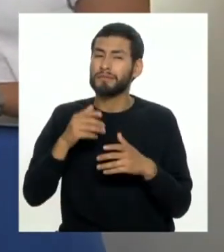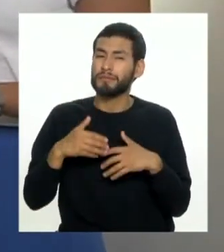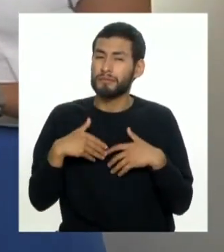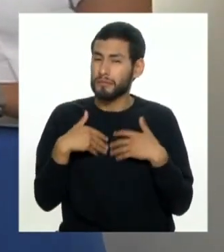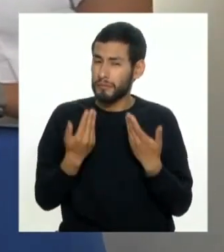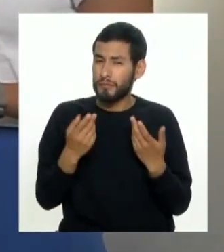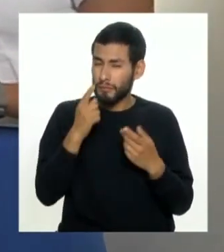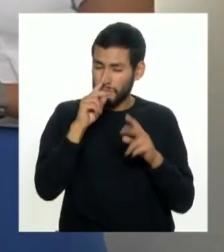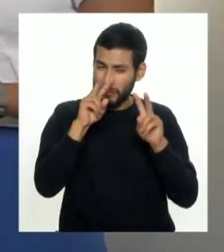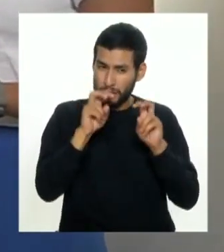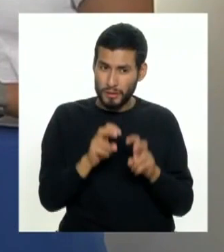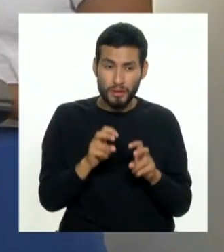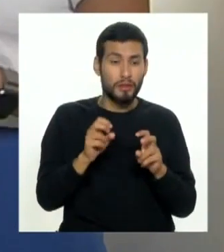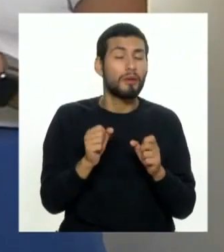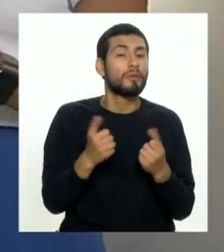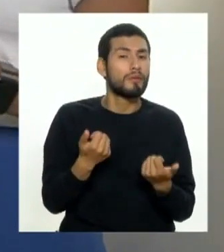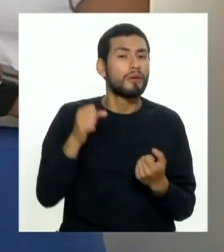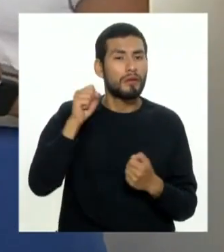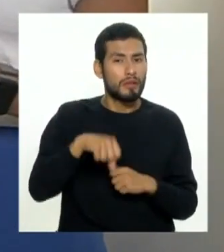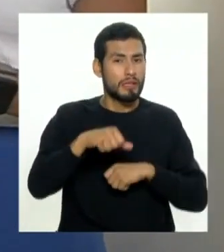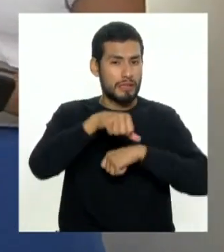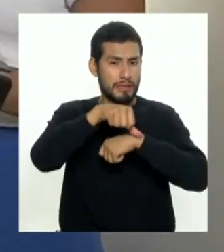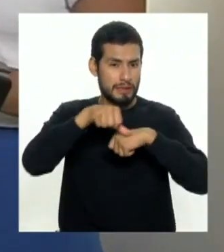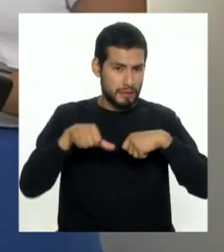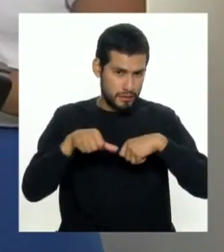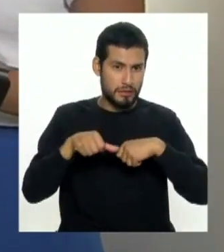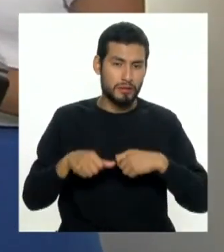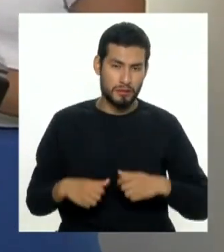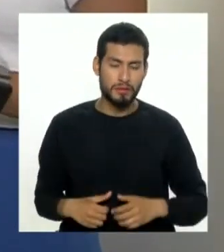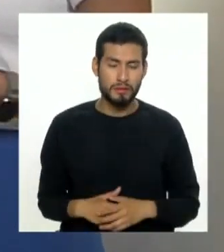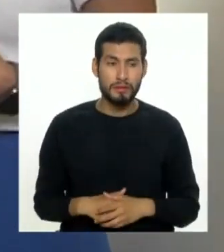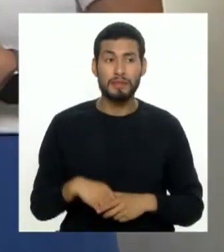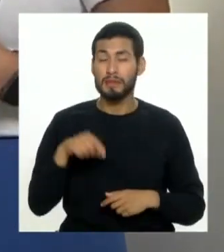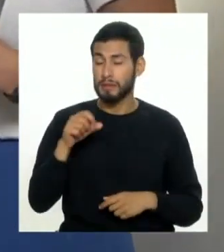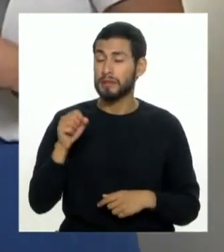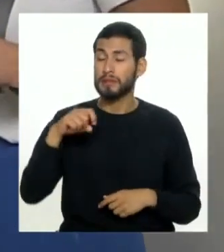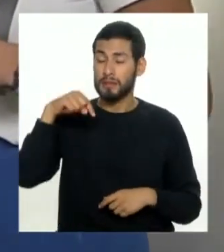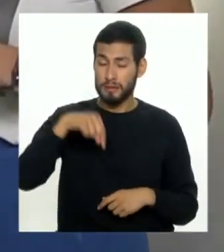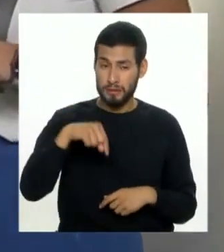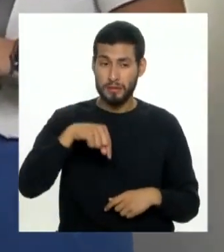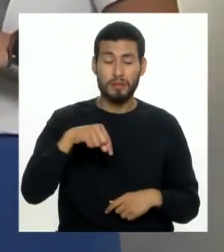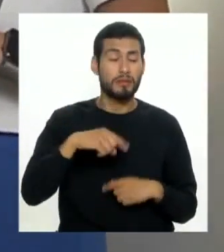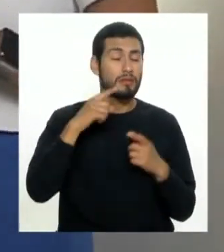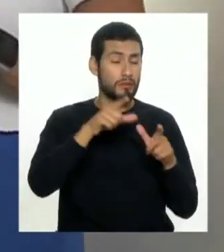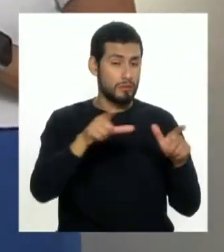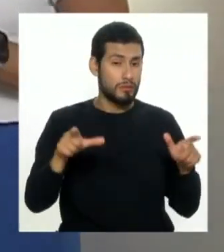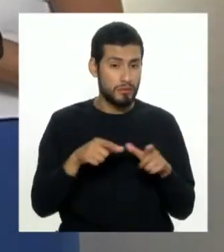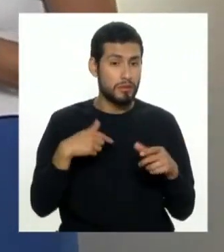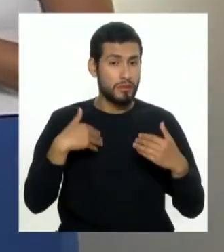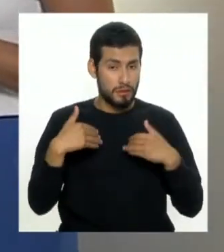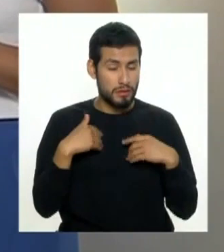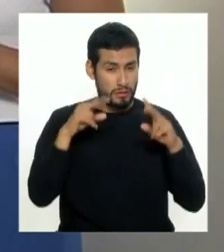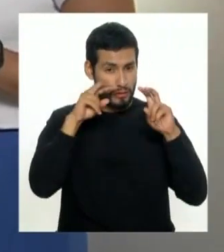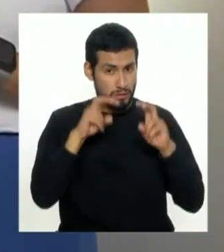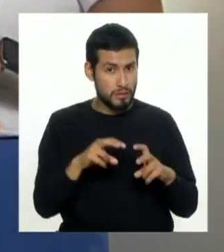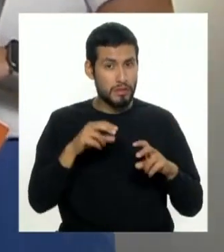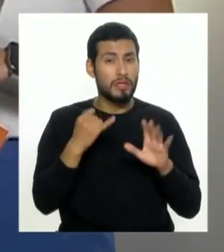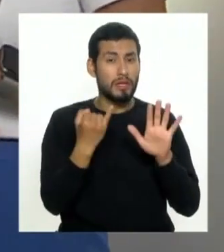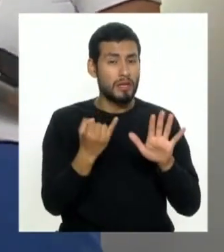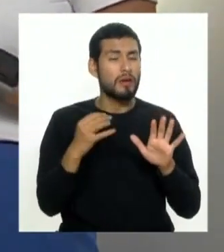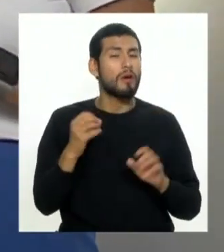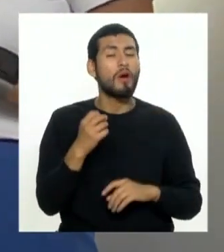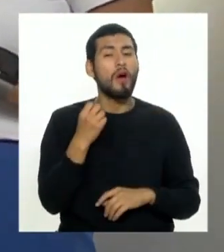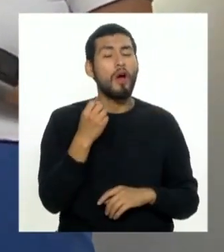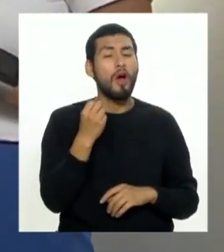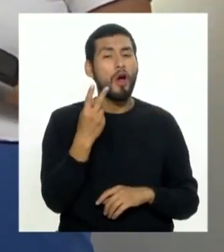podríamos evaluar la posibilidad de una cirugía. Exacto. Y si bien acá en el departamento hacemos estudios de 6, de 12